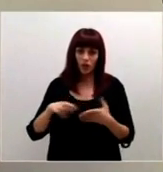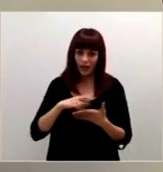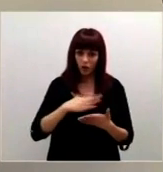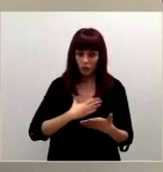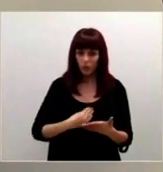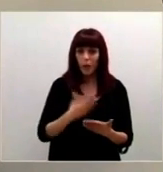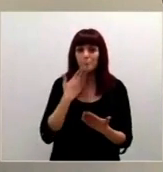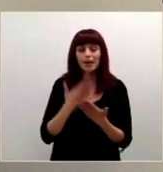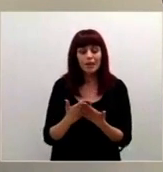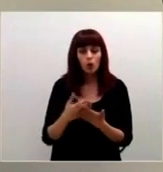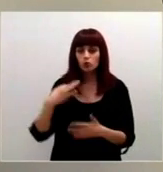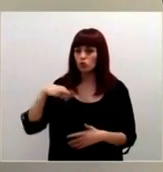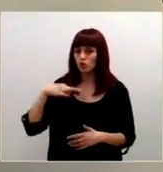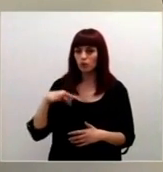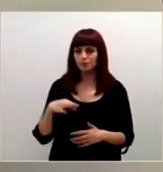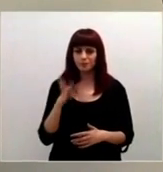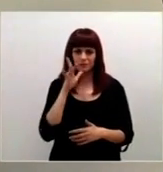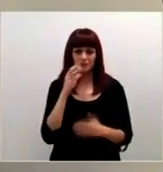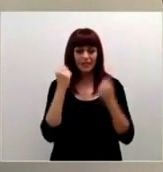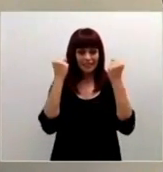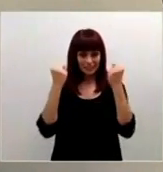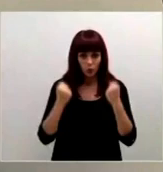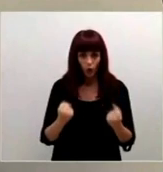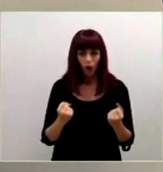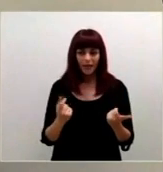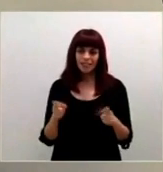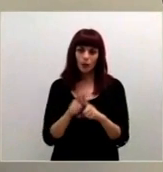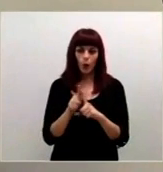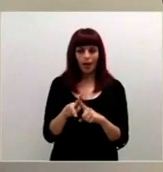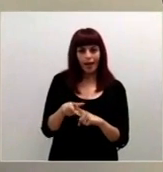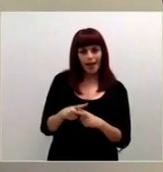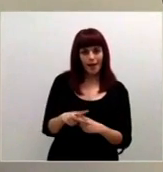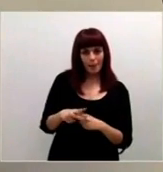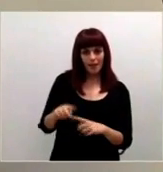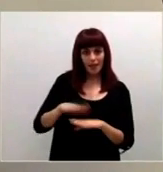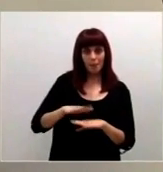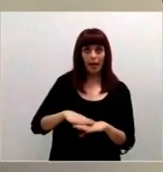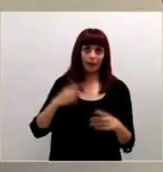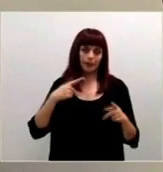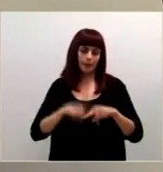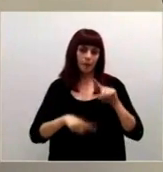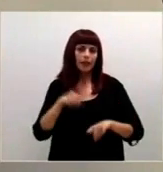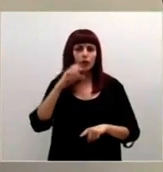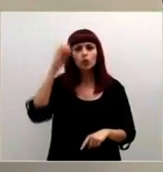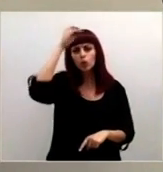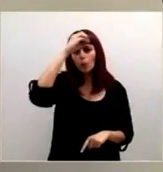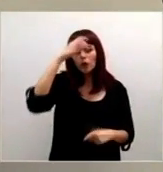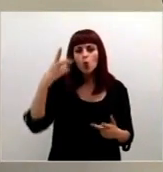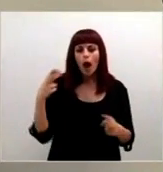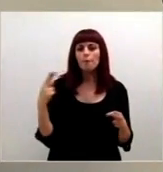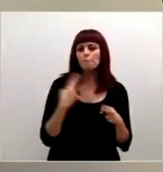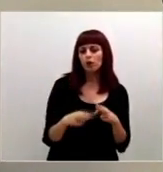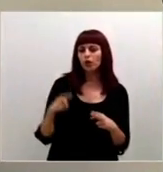único que pedimos es que no se utilicen las instituciones como herramientas de ideología partidista y